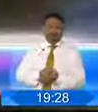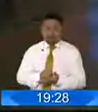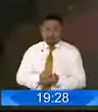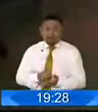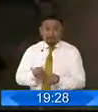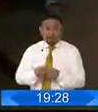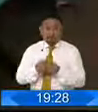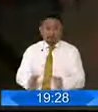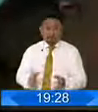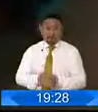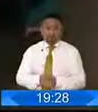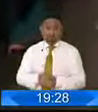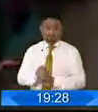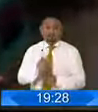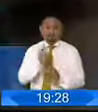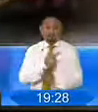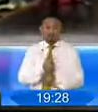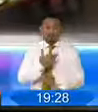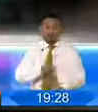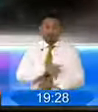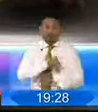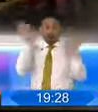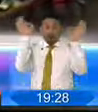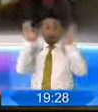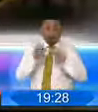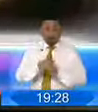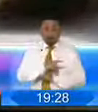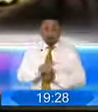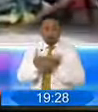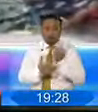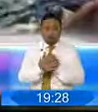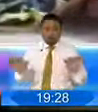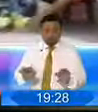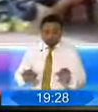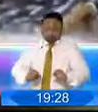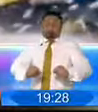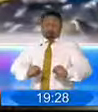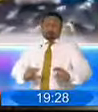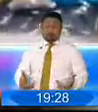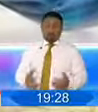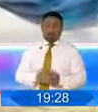El peligro era inminente por los cables de luz, temían que podrían electrocutarse.